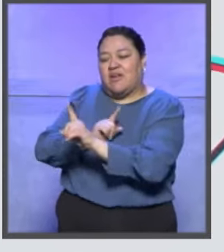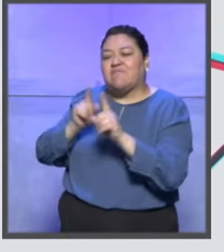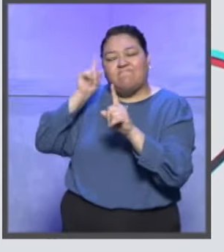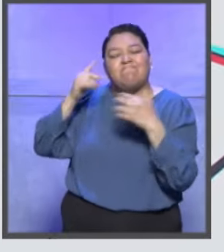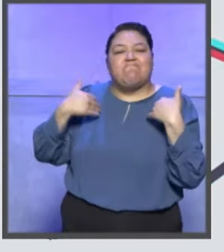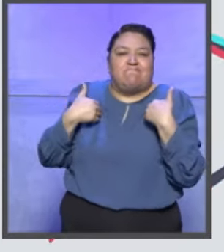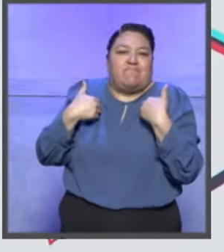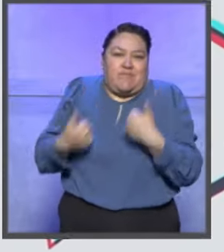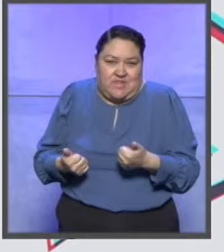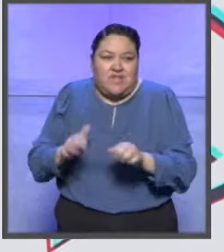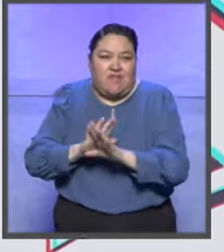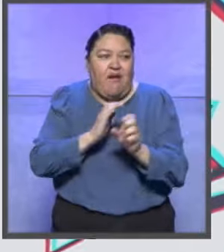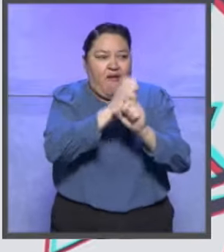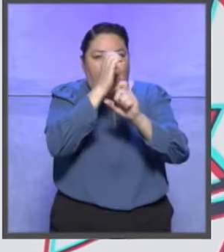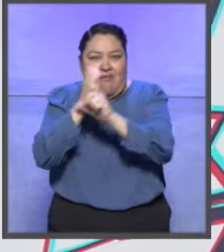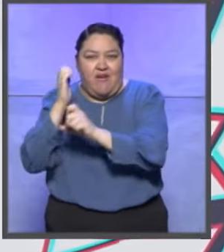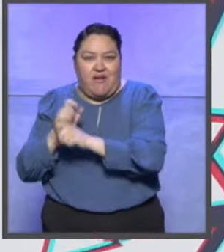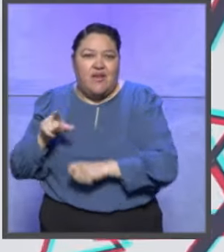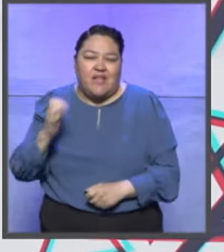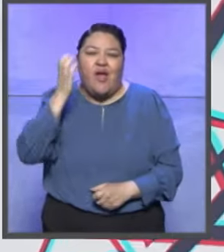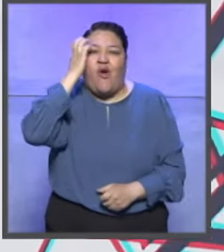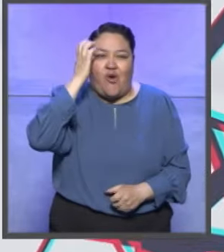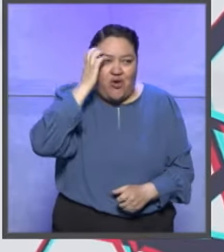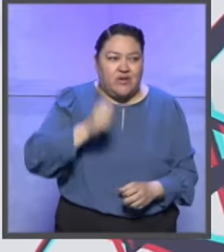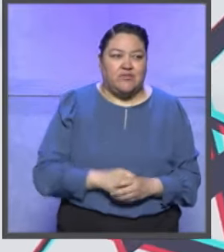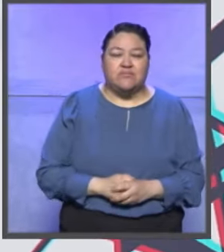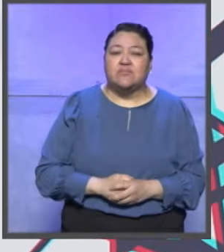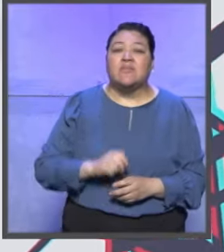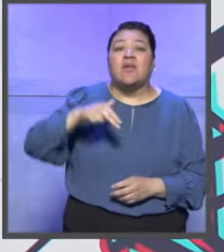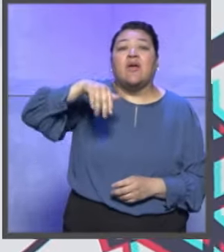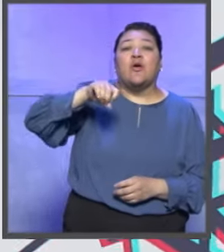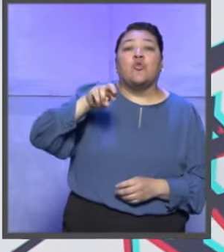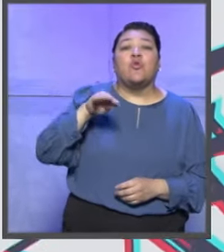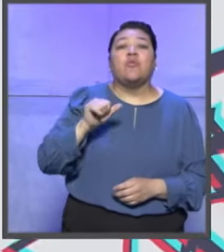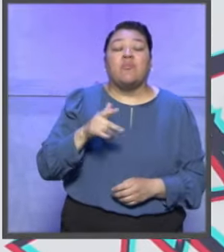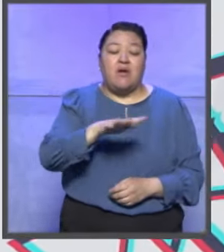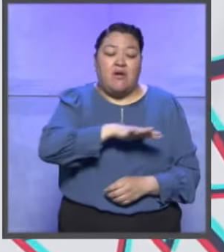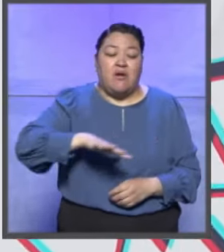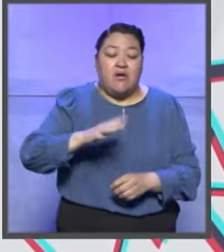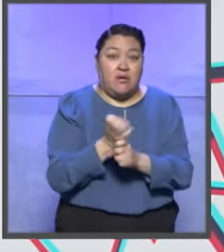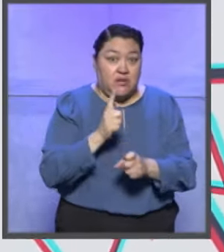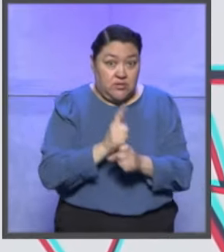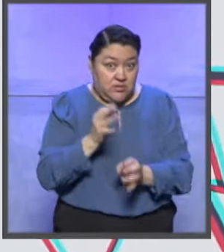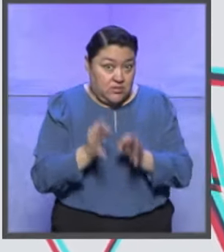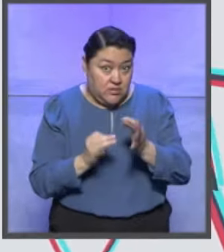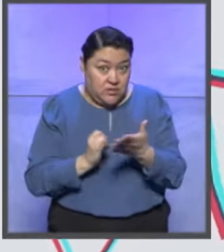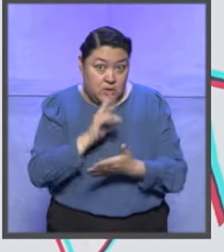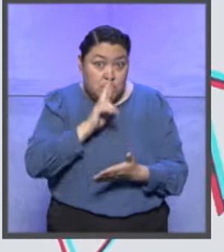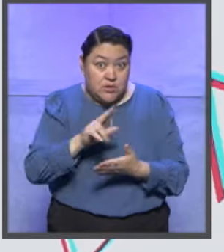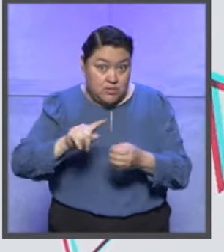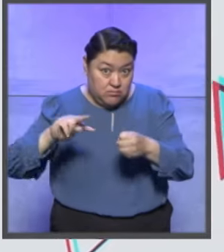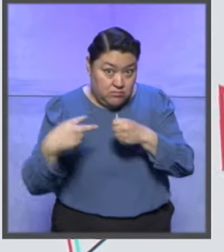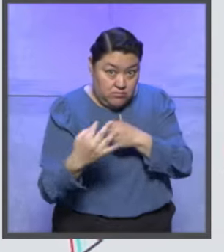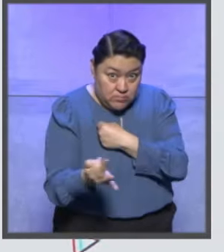que nos enfrentamos en cada entidad federativa. Muy breve, Norma, ¿la justicia electoral local abona a la perspectiva de